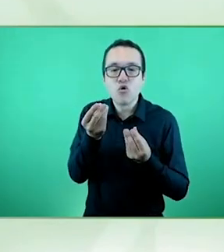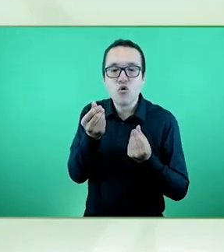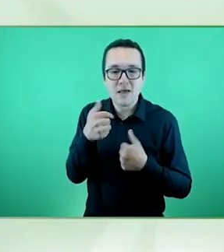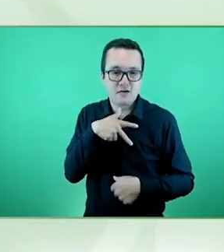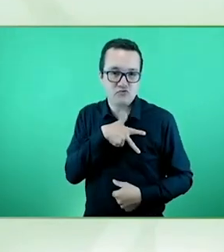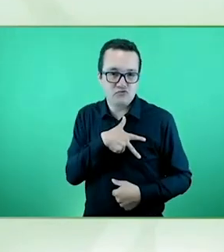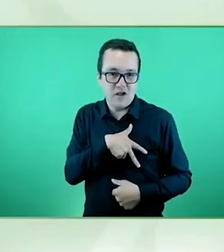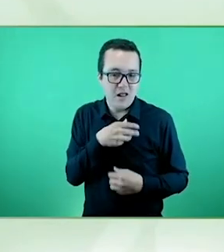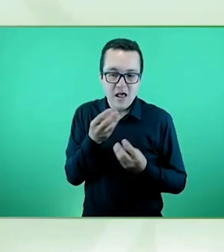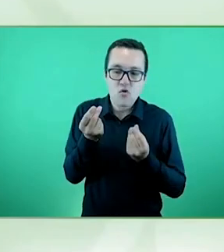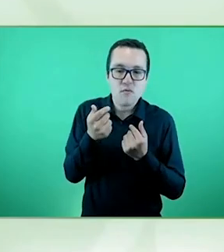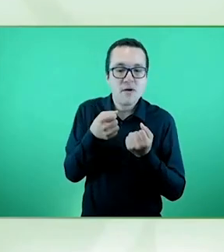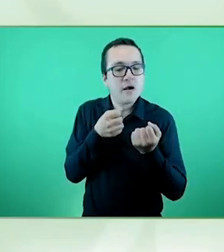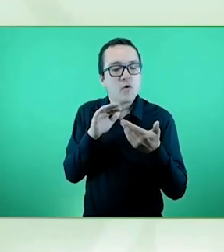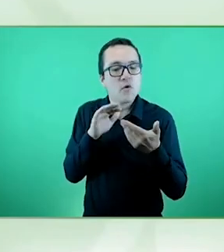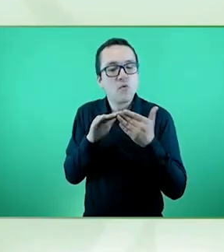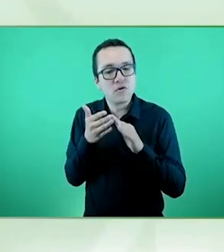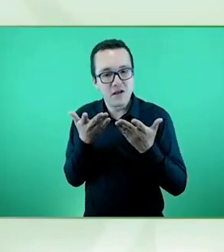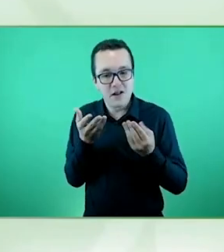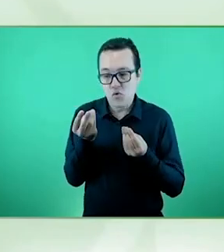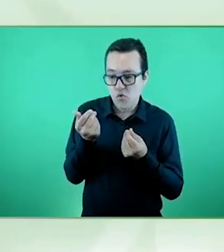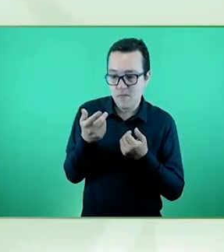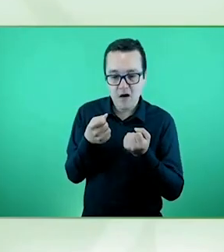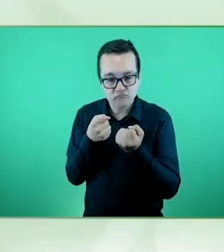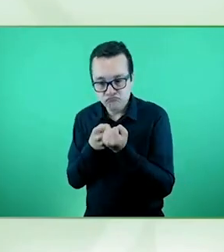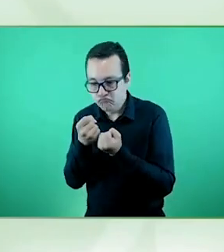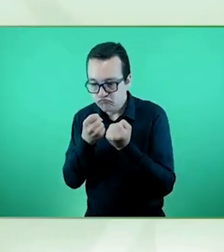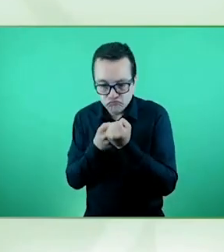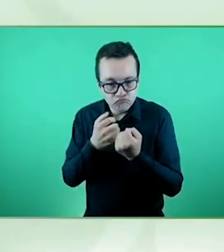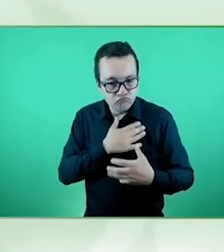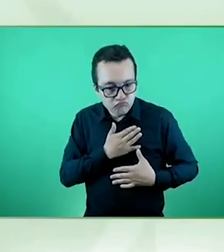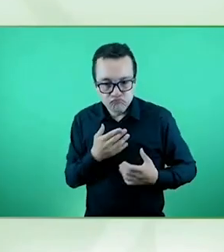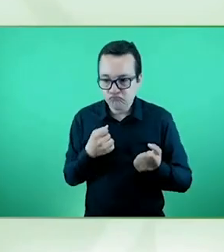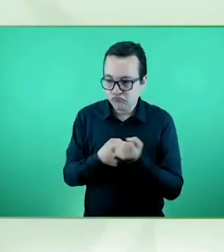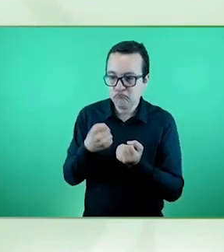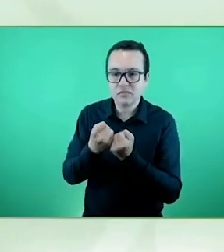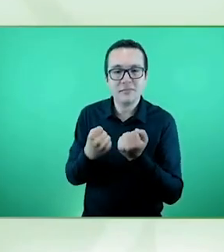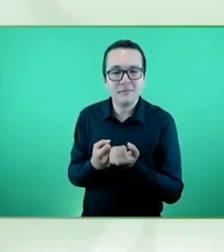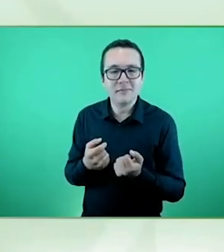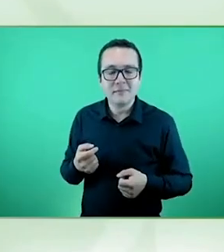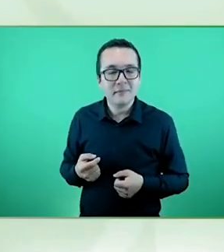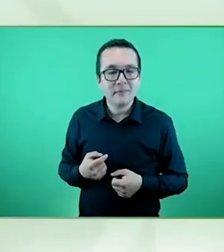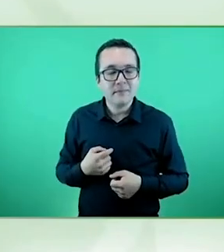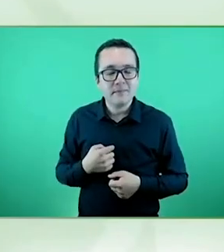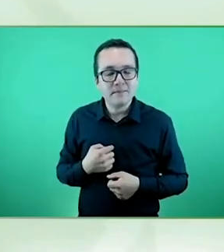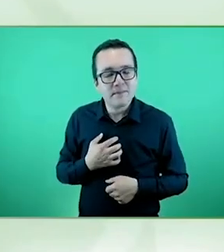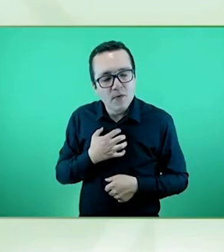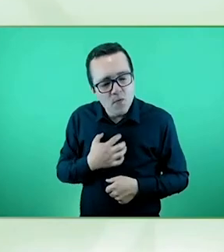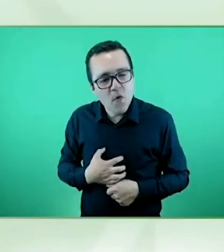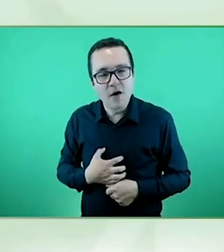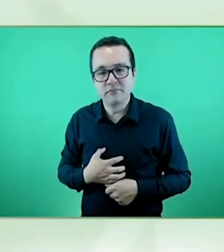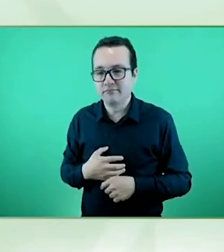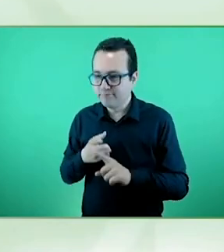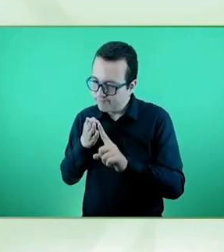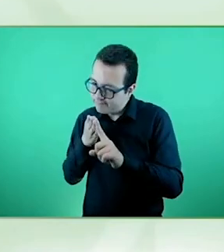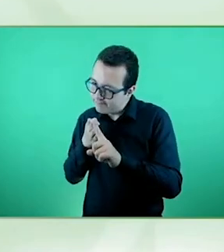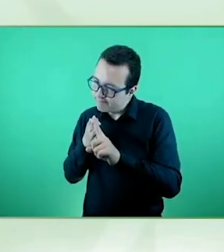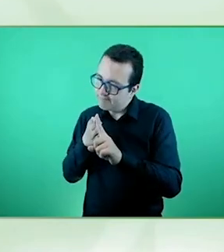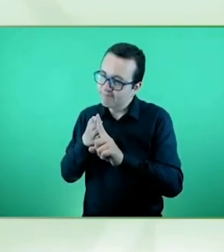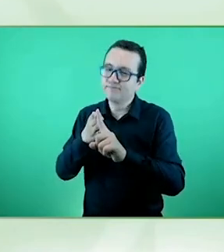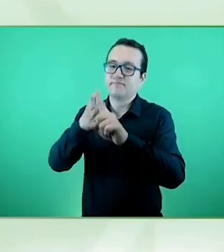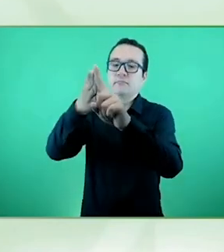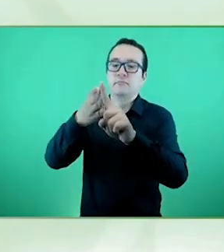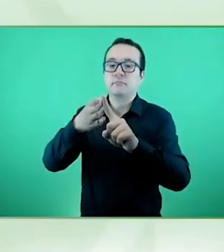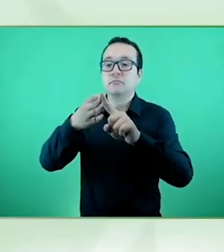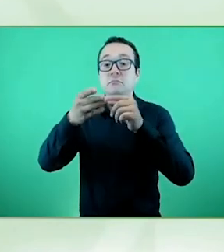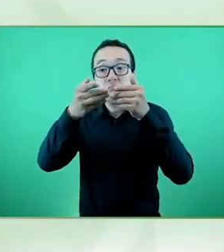solidaria, y busca, entre otras cosas, avanzar, por ejemplo, a otros circuitos de comercio